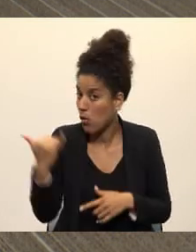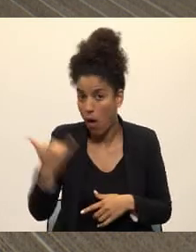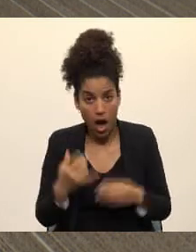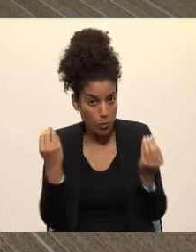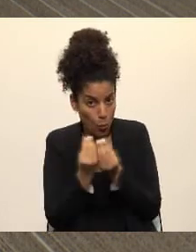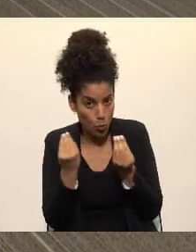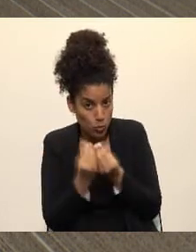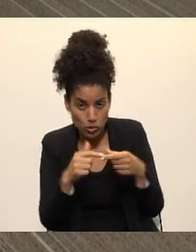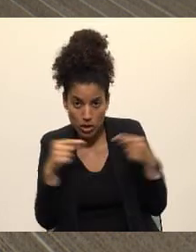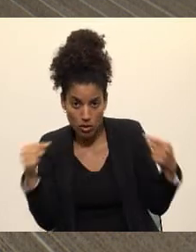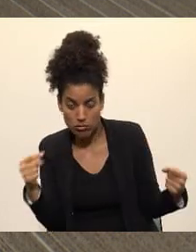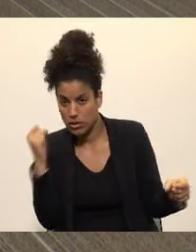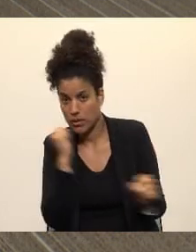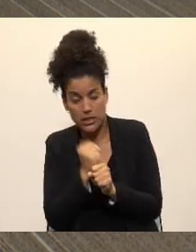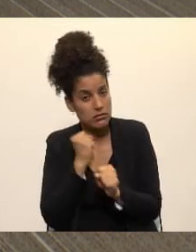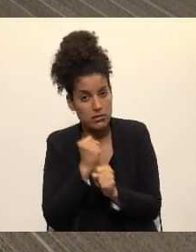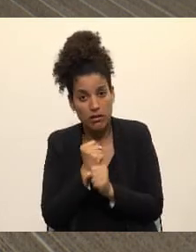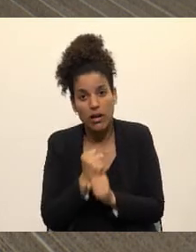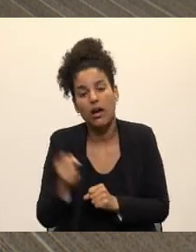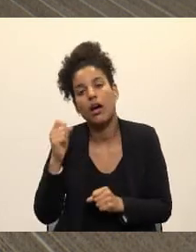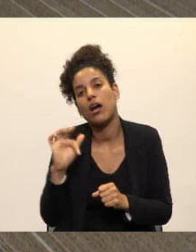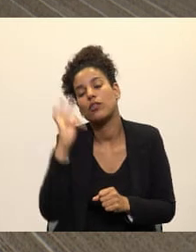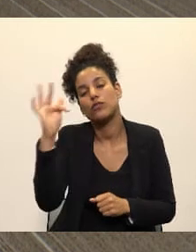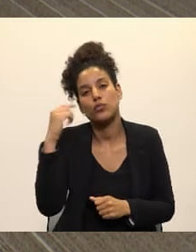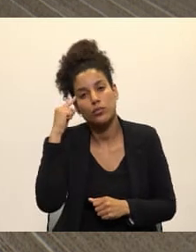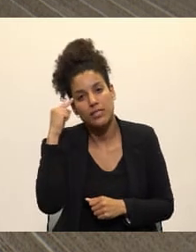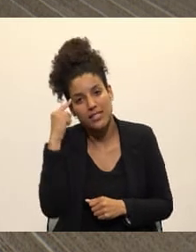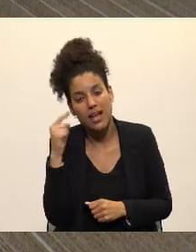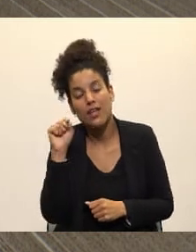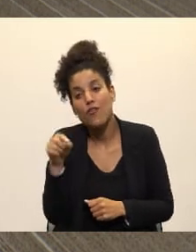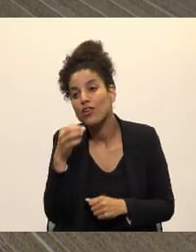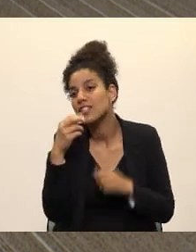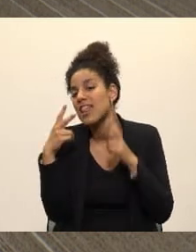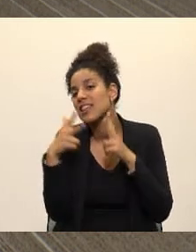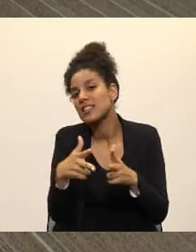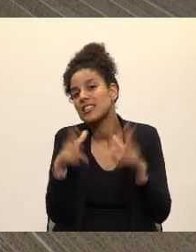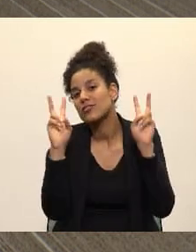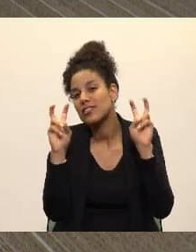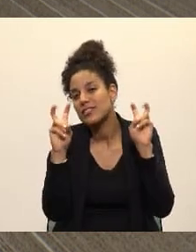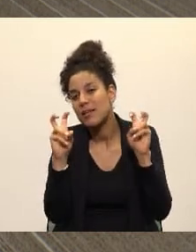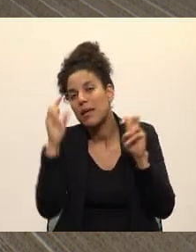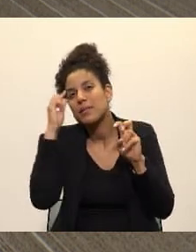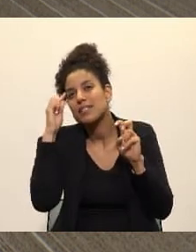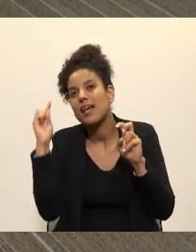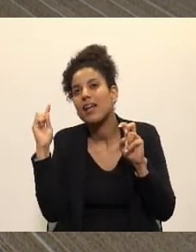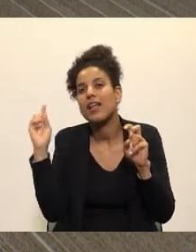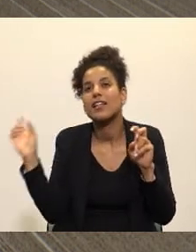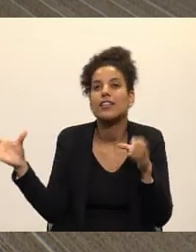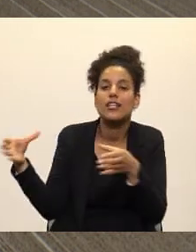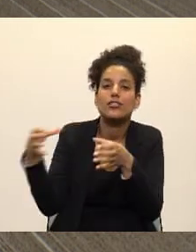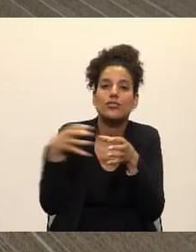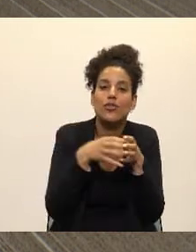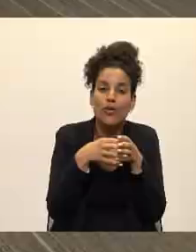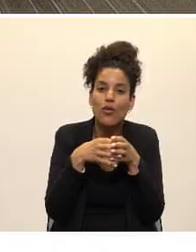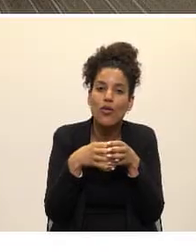seguir pensándonos. Creo que nos planteas un tema de esto de la reflexión colectiva, bueno, cómo podemos